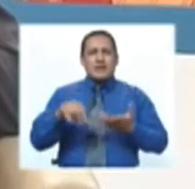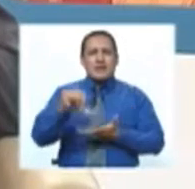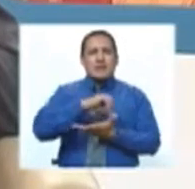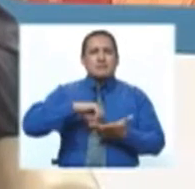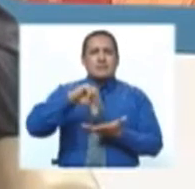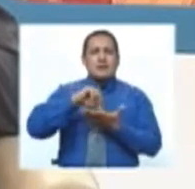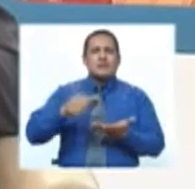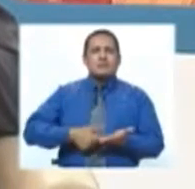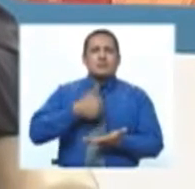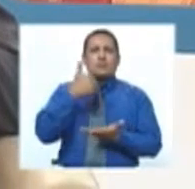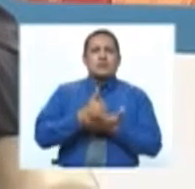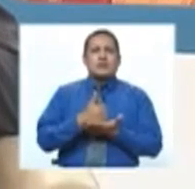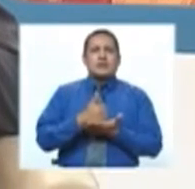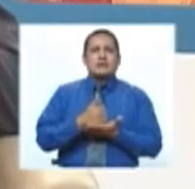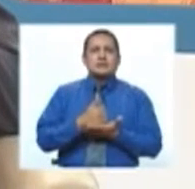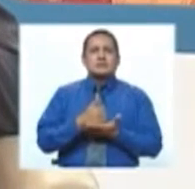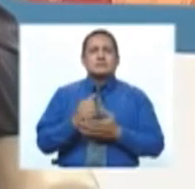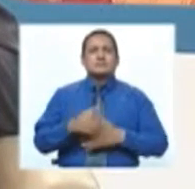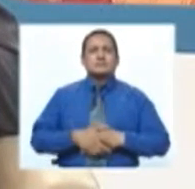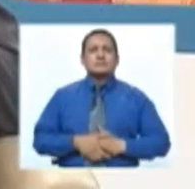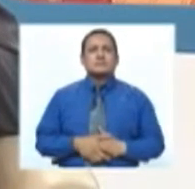plazas públicas,